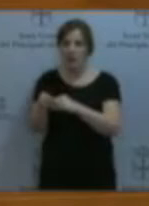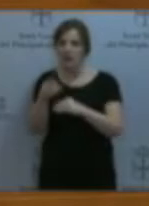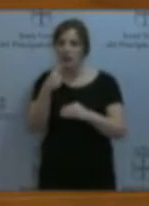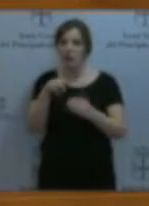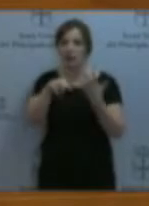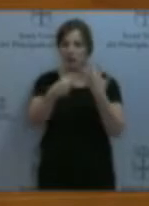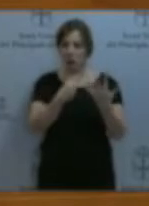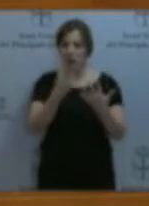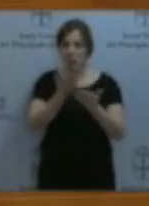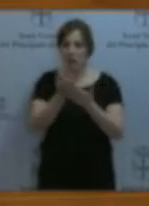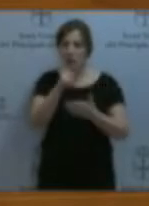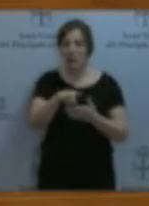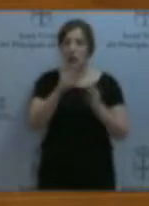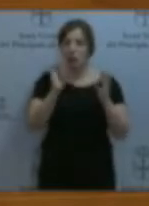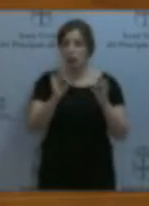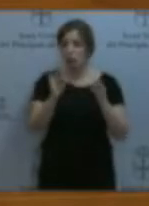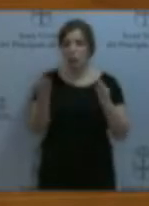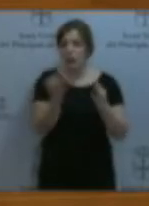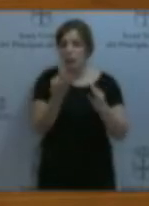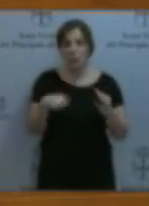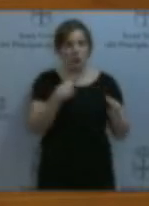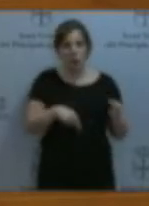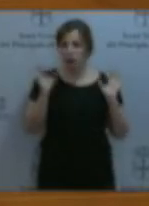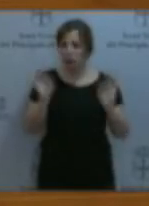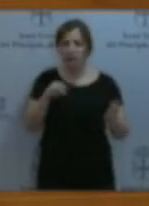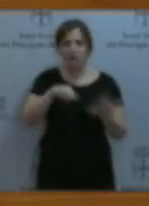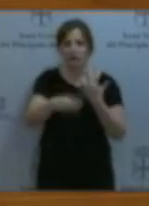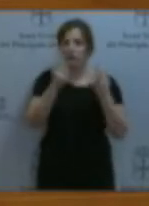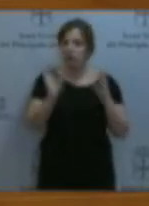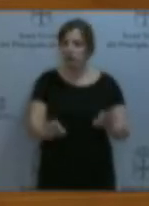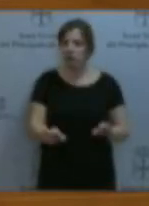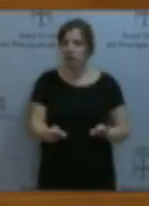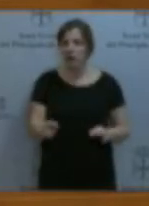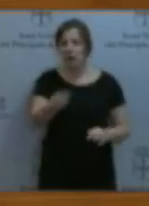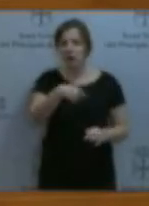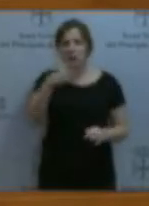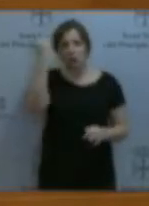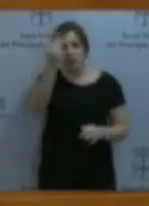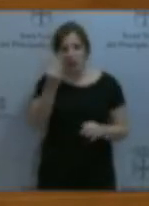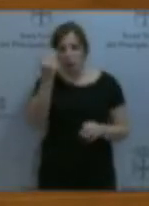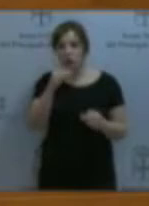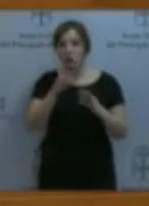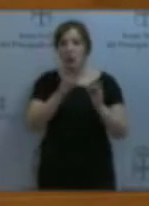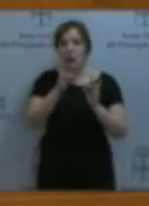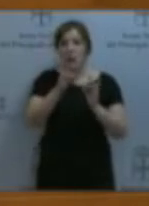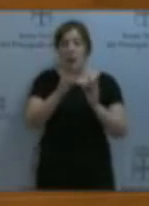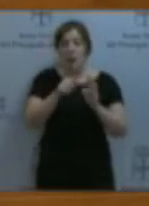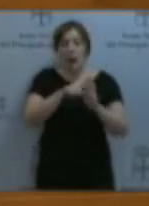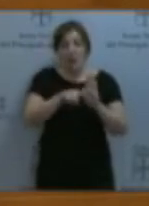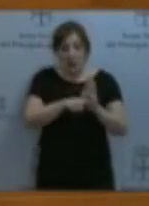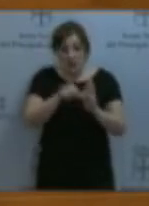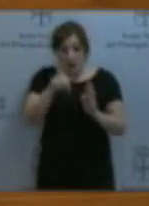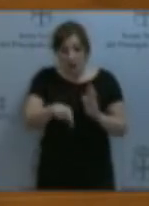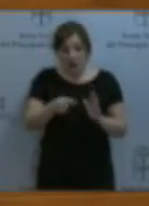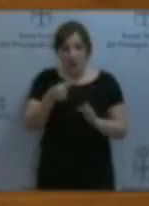transparencia, algo que va en el ADN de Podemos. Honestamente, señorías, creemos que medidas como las que se plantean en esta moción son imprescindibles